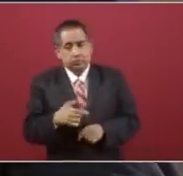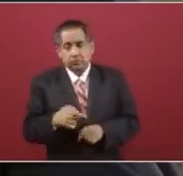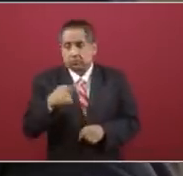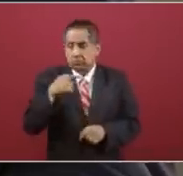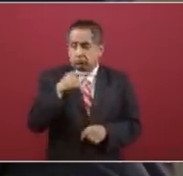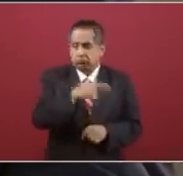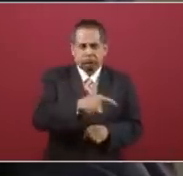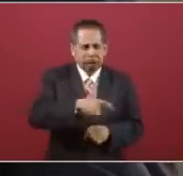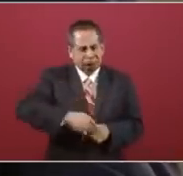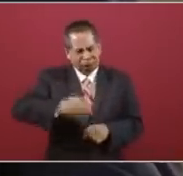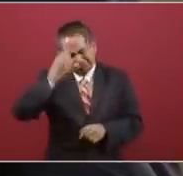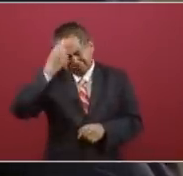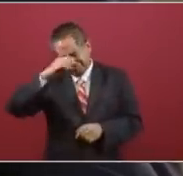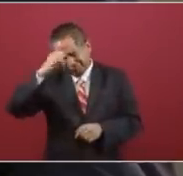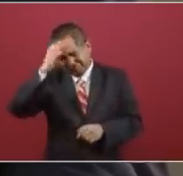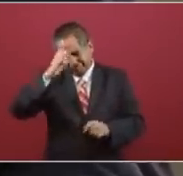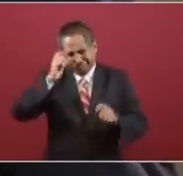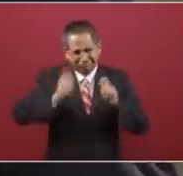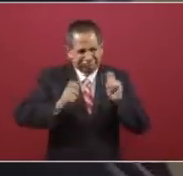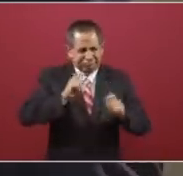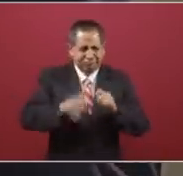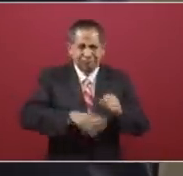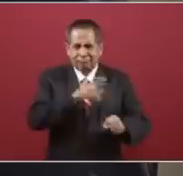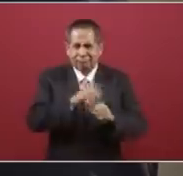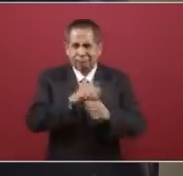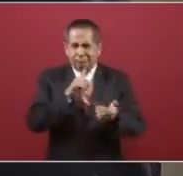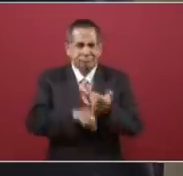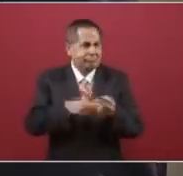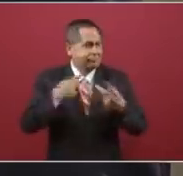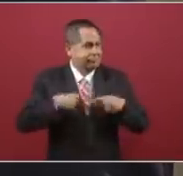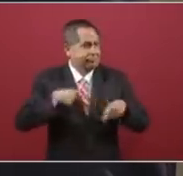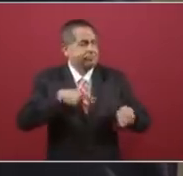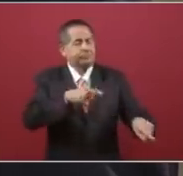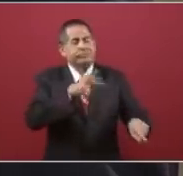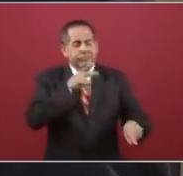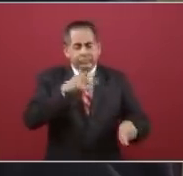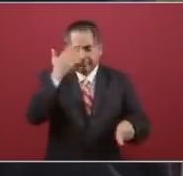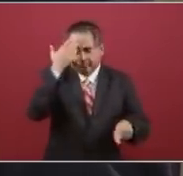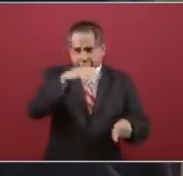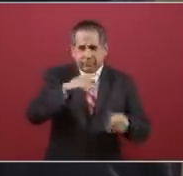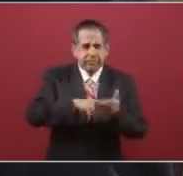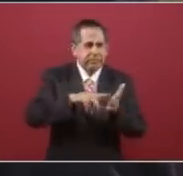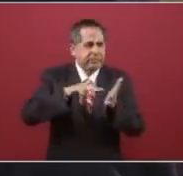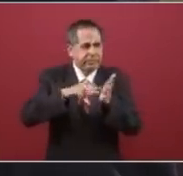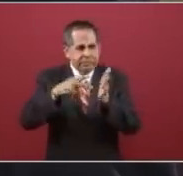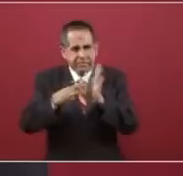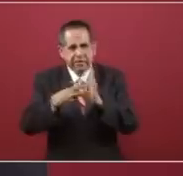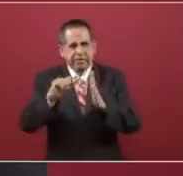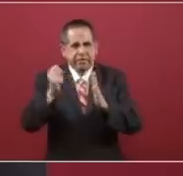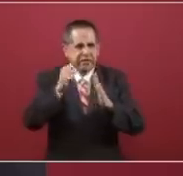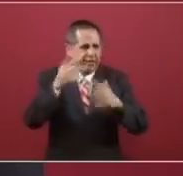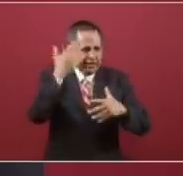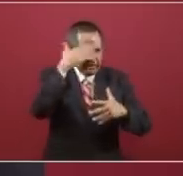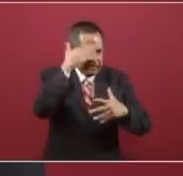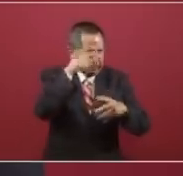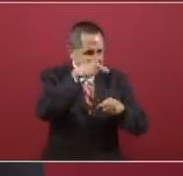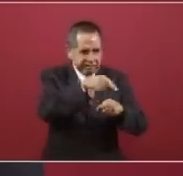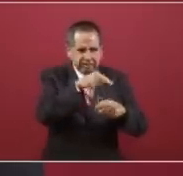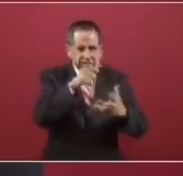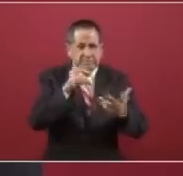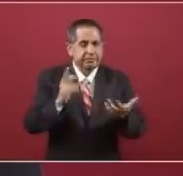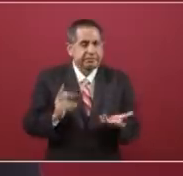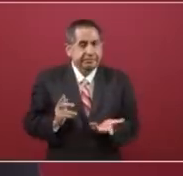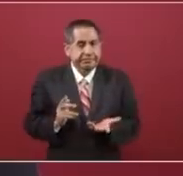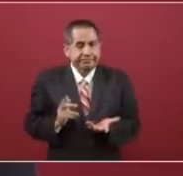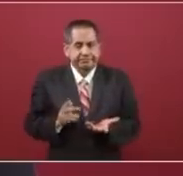gran experiencia con los trabajadores petroleros con los técnicos. Entonces, los